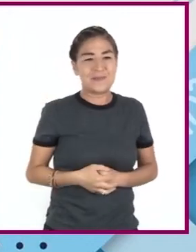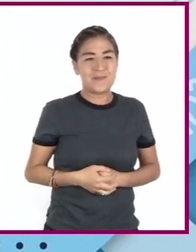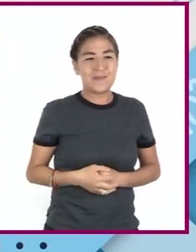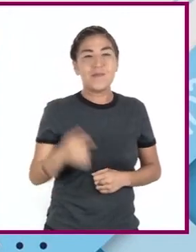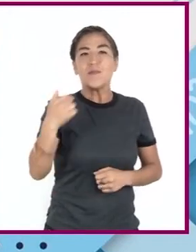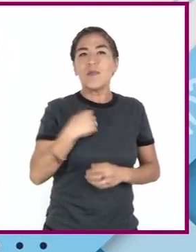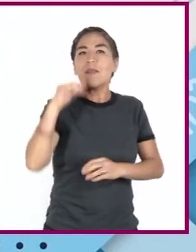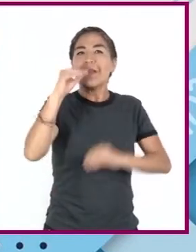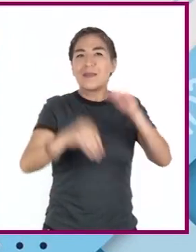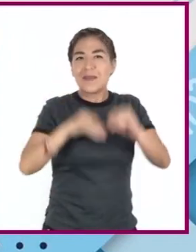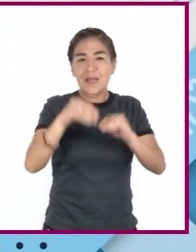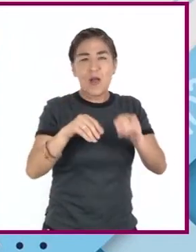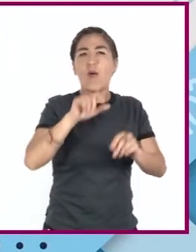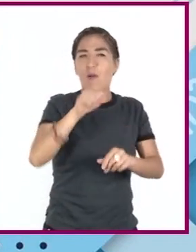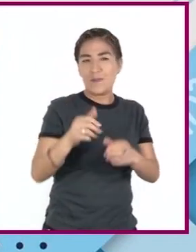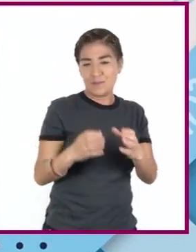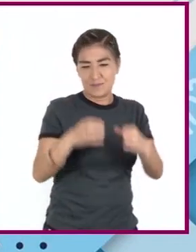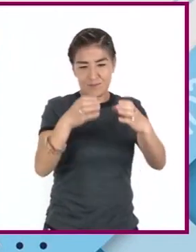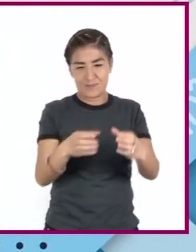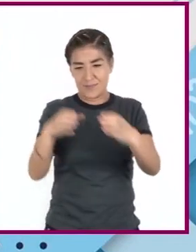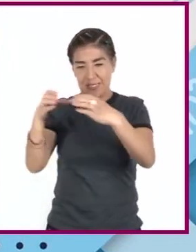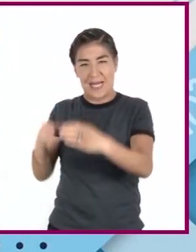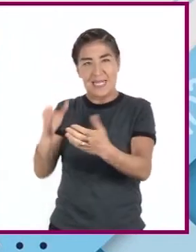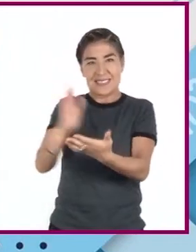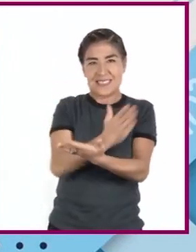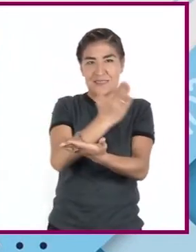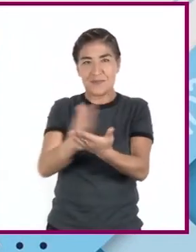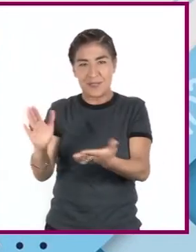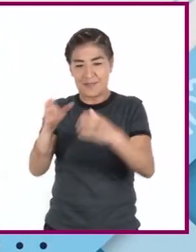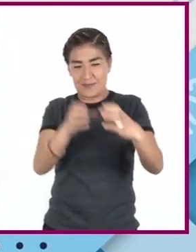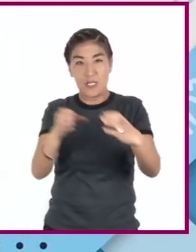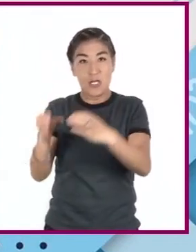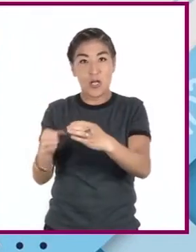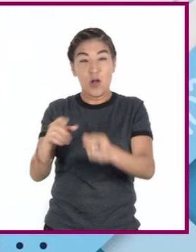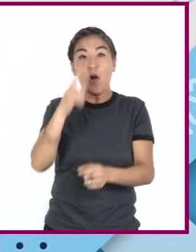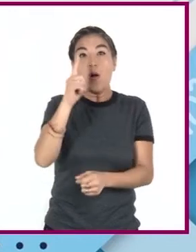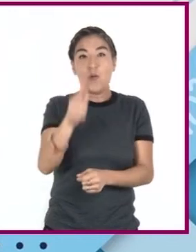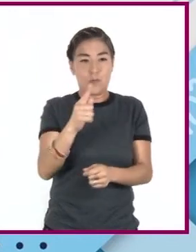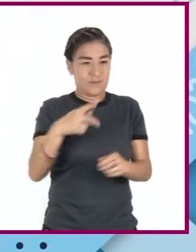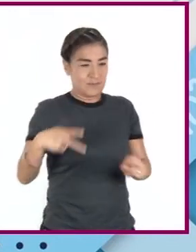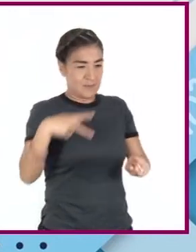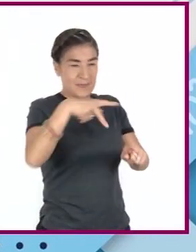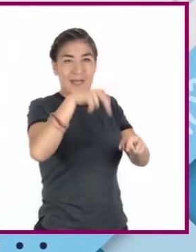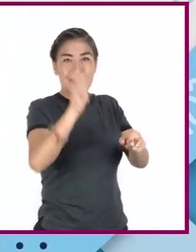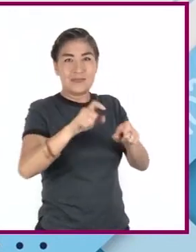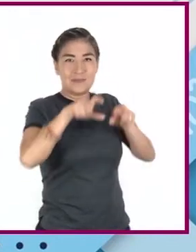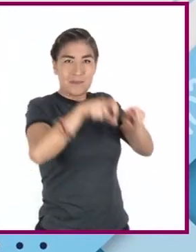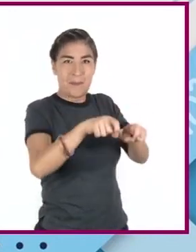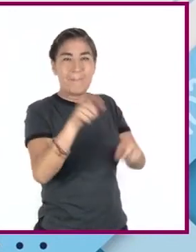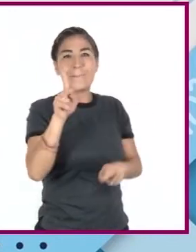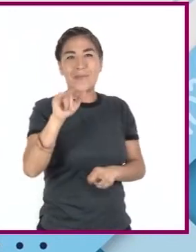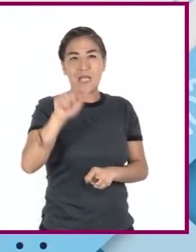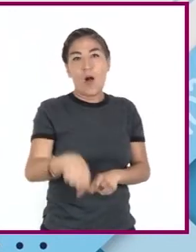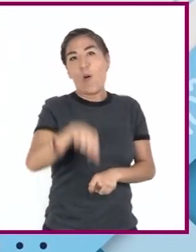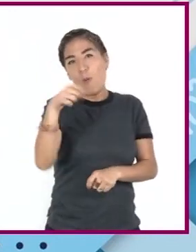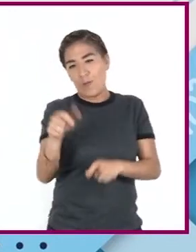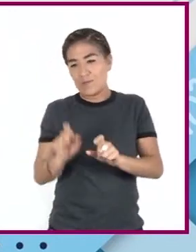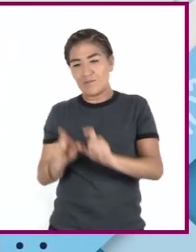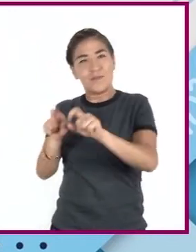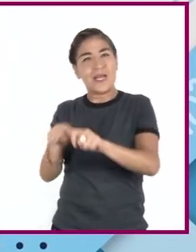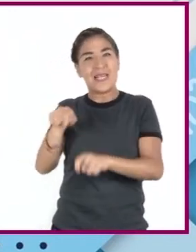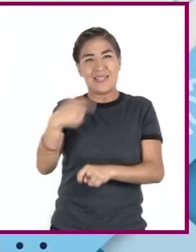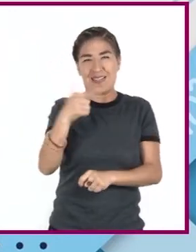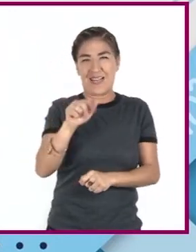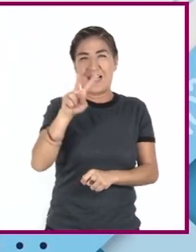Construí dos bobinas por separado, pero de nueva cuenta una estaba conectada a una pila y la otra al galvanómetro. La que